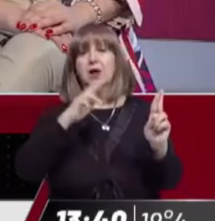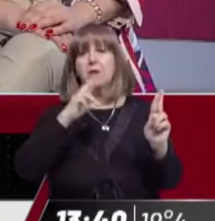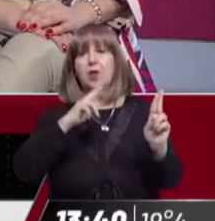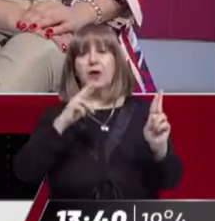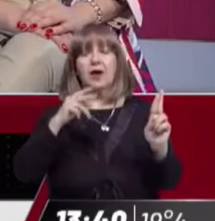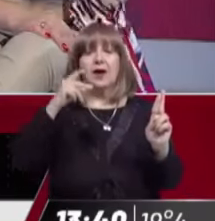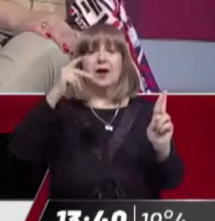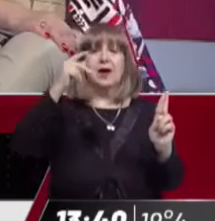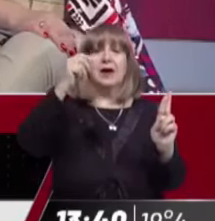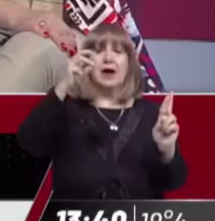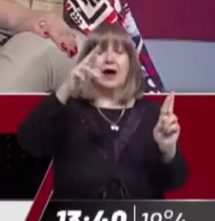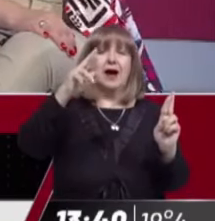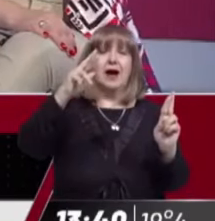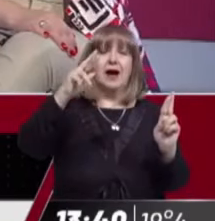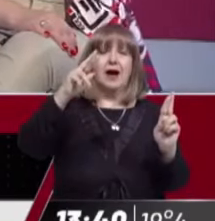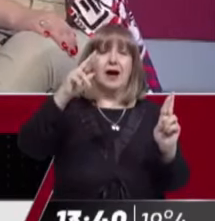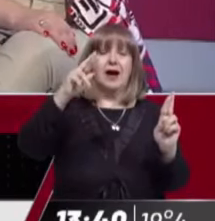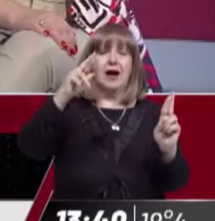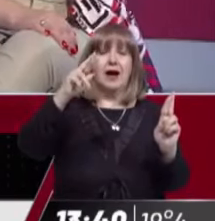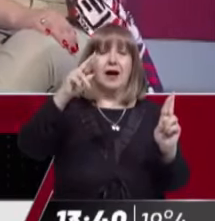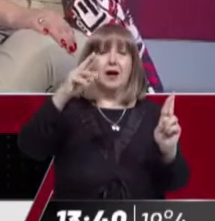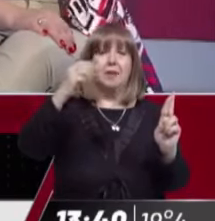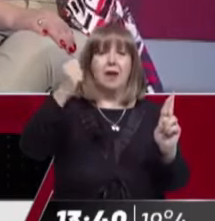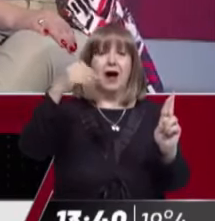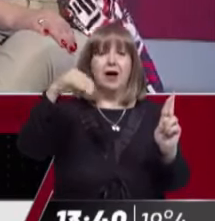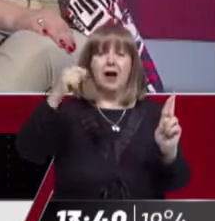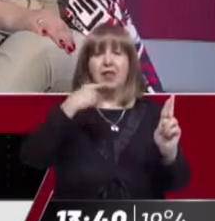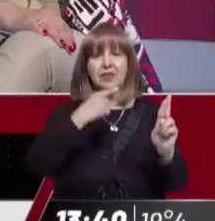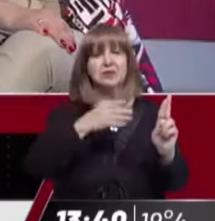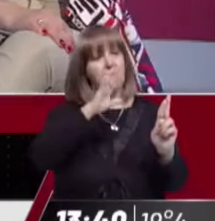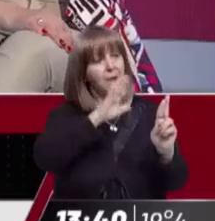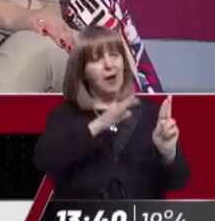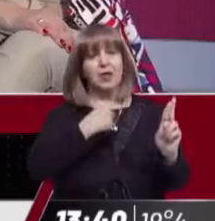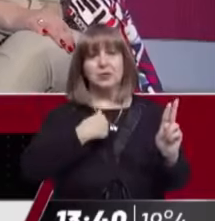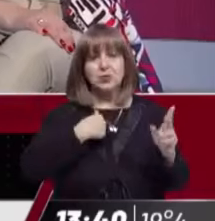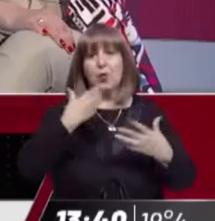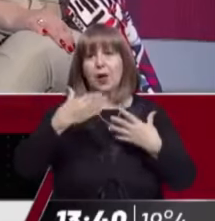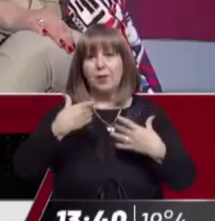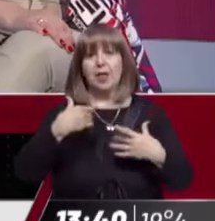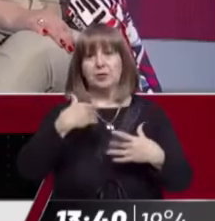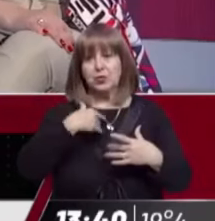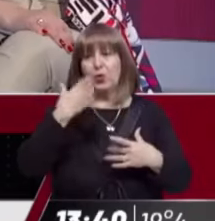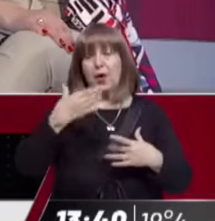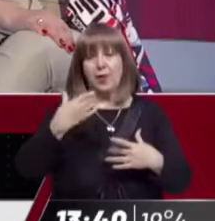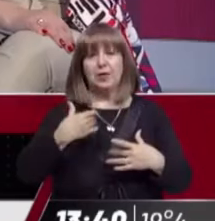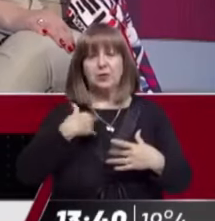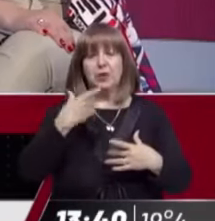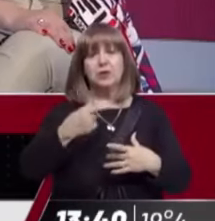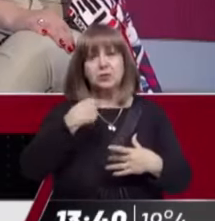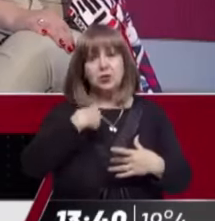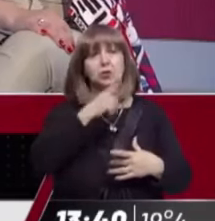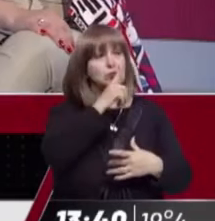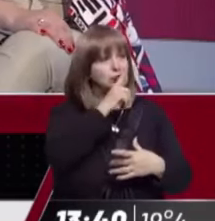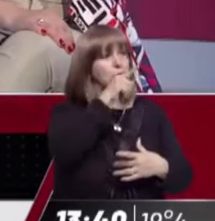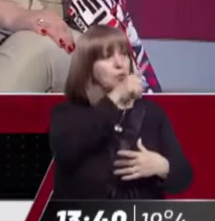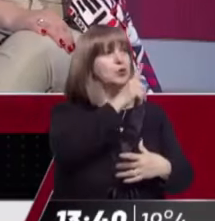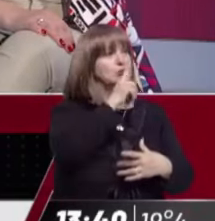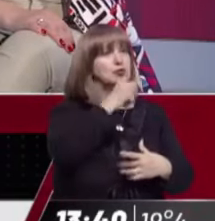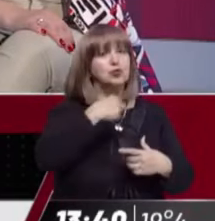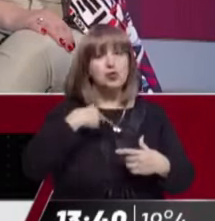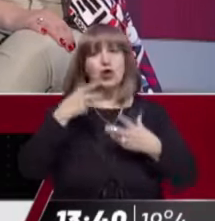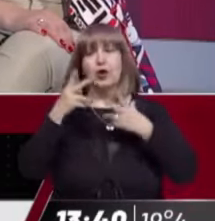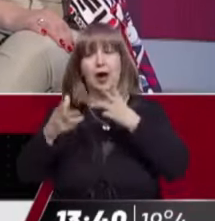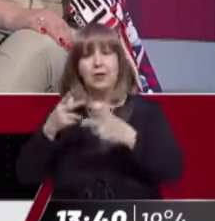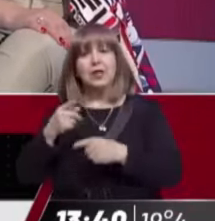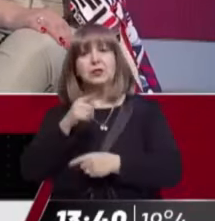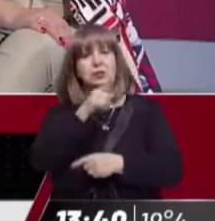diciendo, I'm speaking, estoy hablando, cállate, ¿no? Bueno, entonces quedó, y este es el frente de batalla que tiene. ¿Cuánto, este es otra ¿cuánto